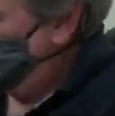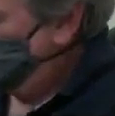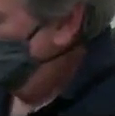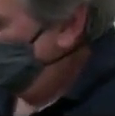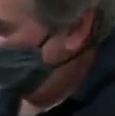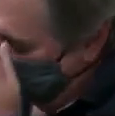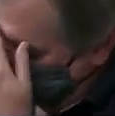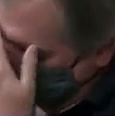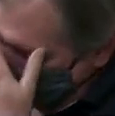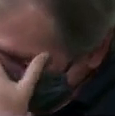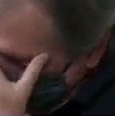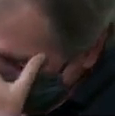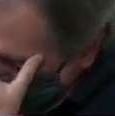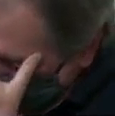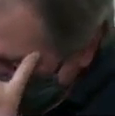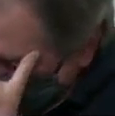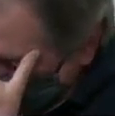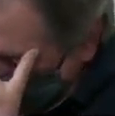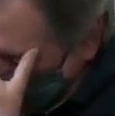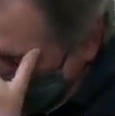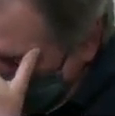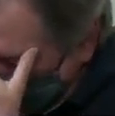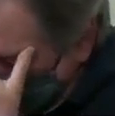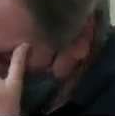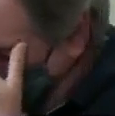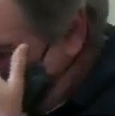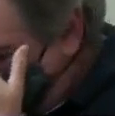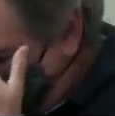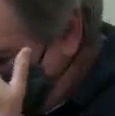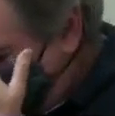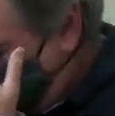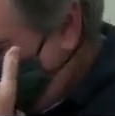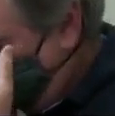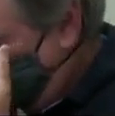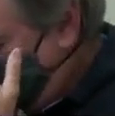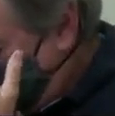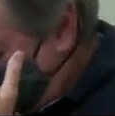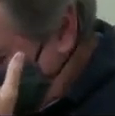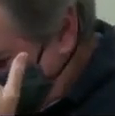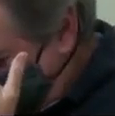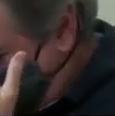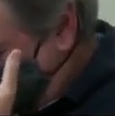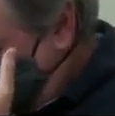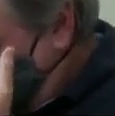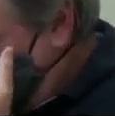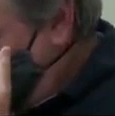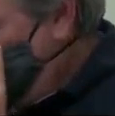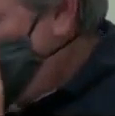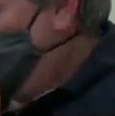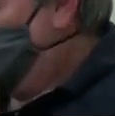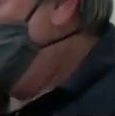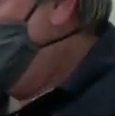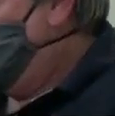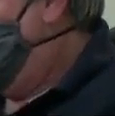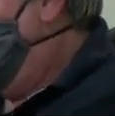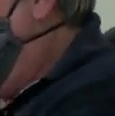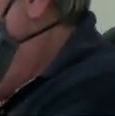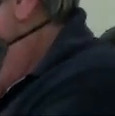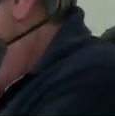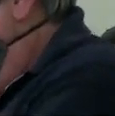y que esta es una posible puerta de entrada del virus a nuestra ciudad, yo le voy a solicitar, por intermedio